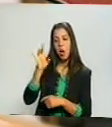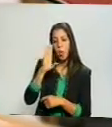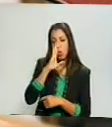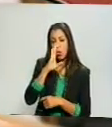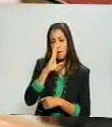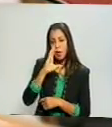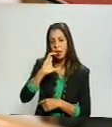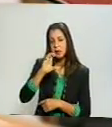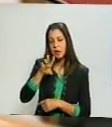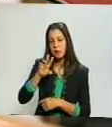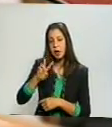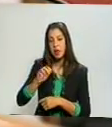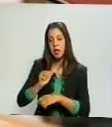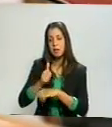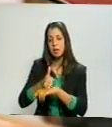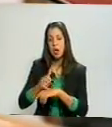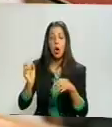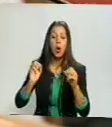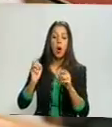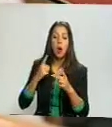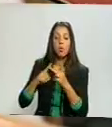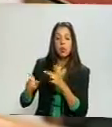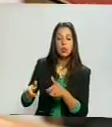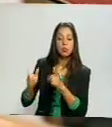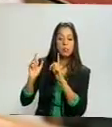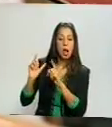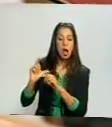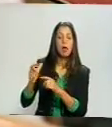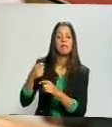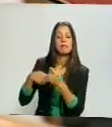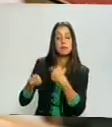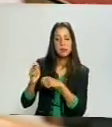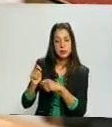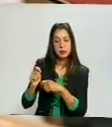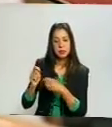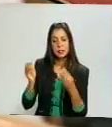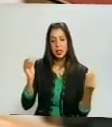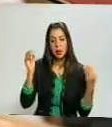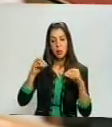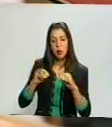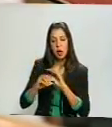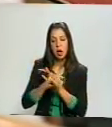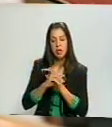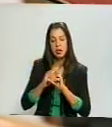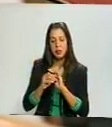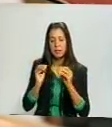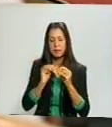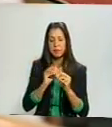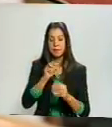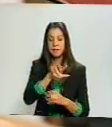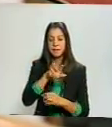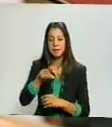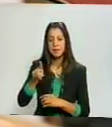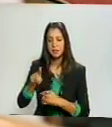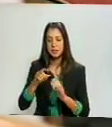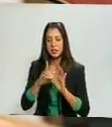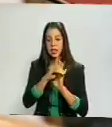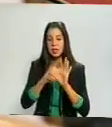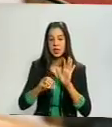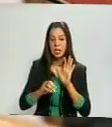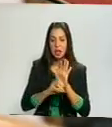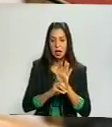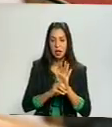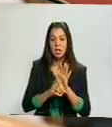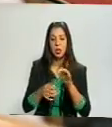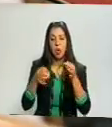de Venezuela o a los sujetos que éste autorice, con arreglo a lo previsto en el artículo 31 del decreto con